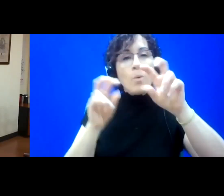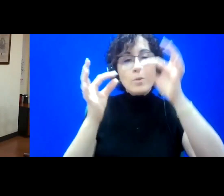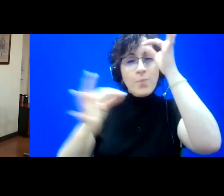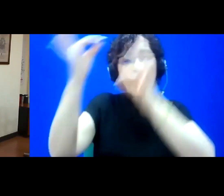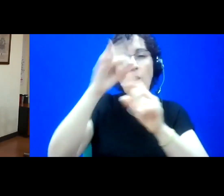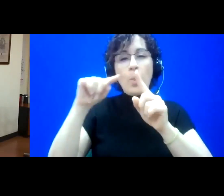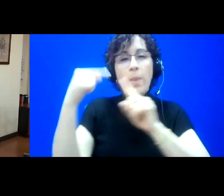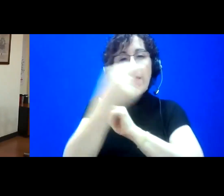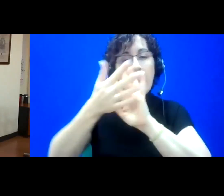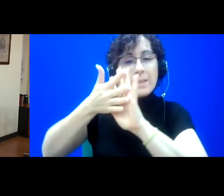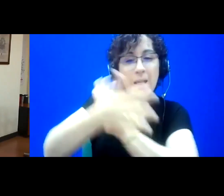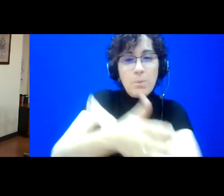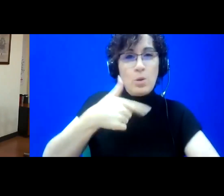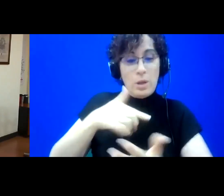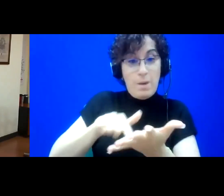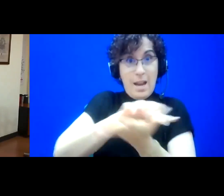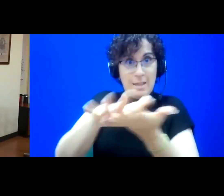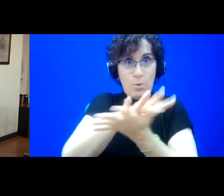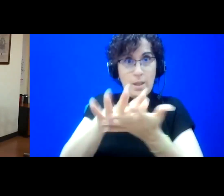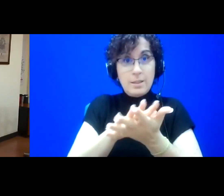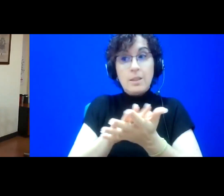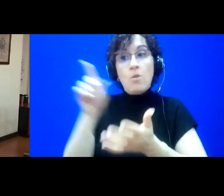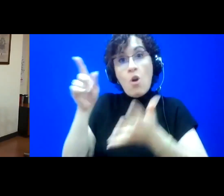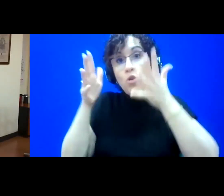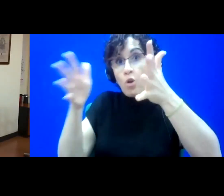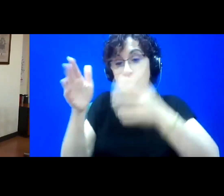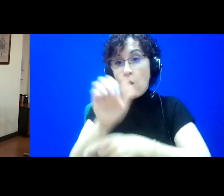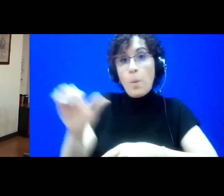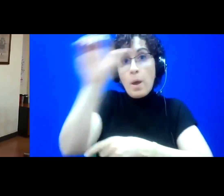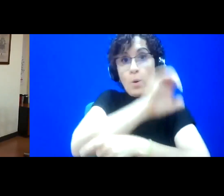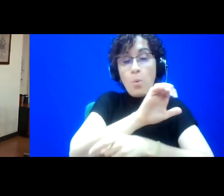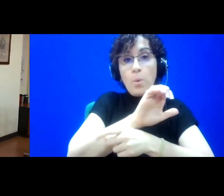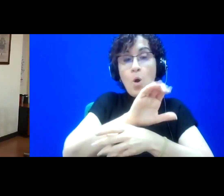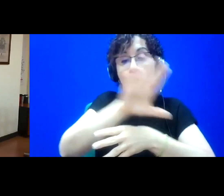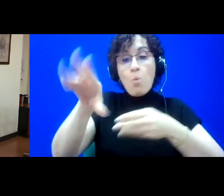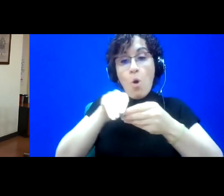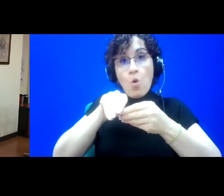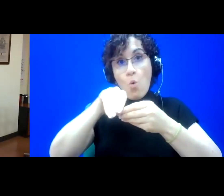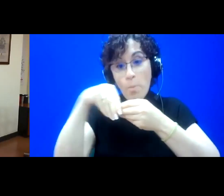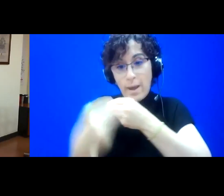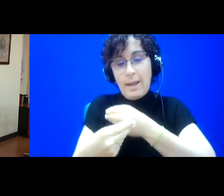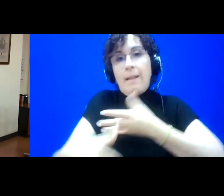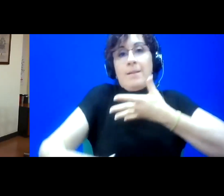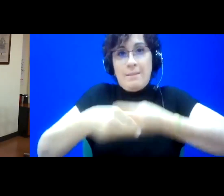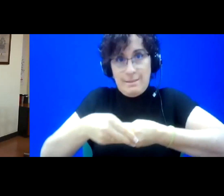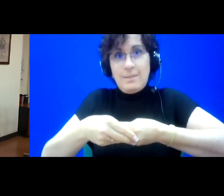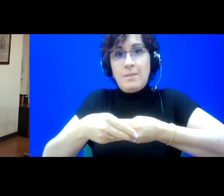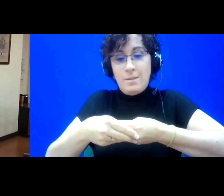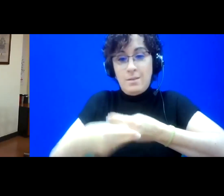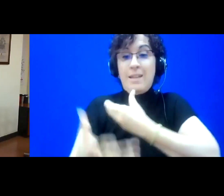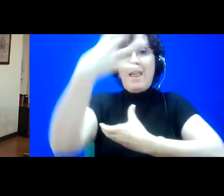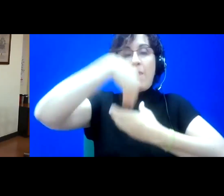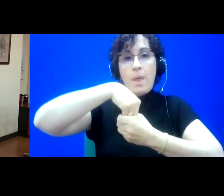de signos que el Consejo de Europa introduce en el nuevo volumen complementario al fundamental Marco